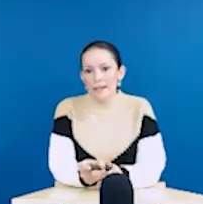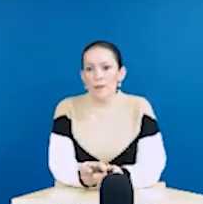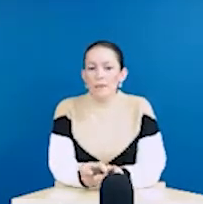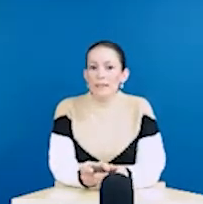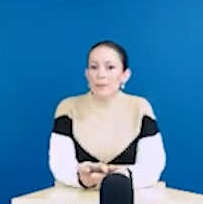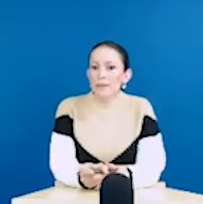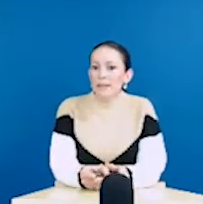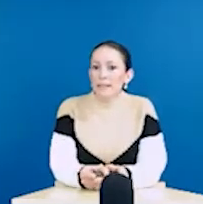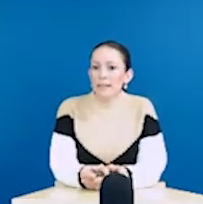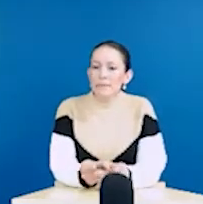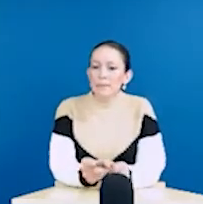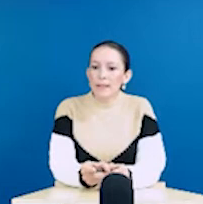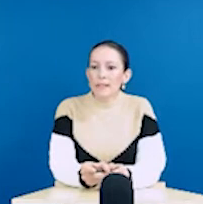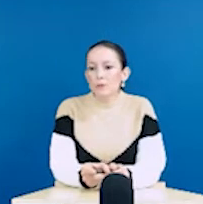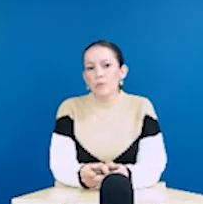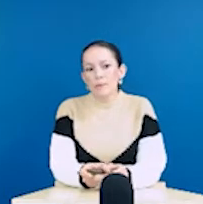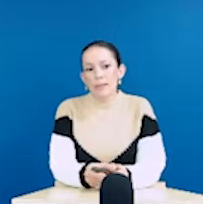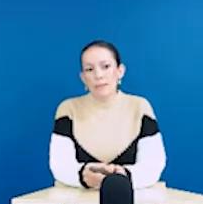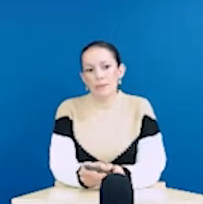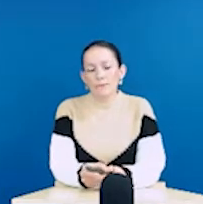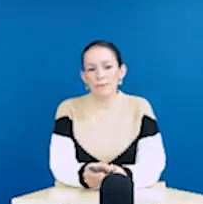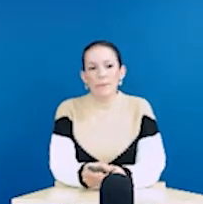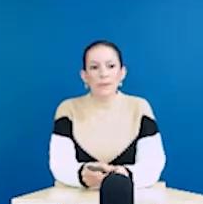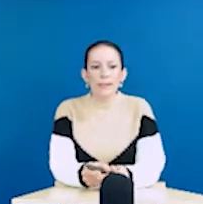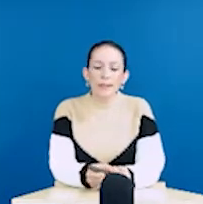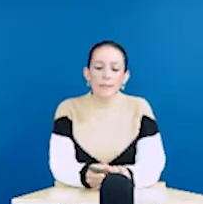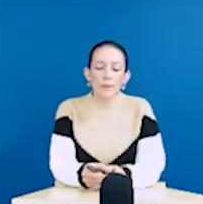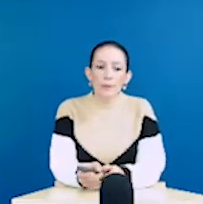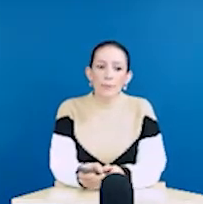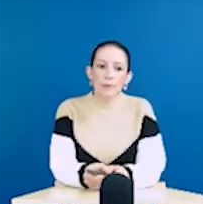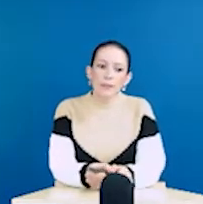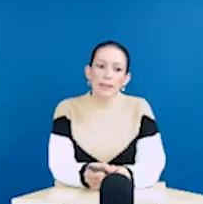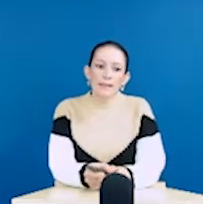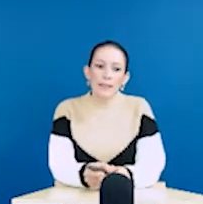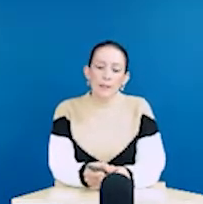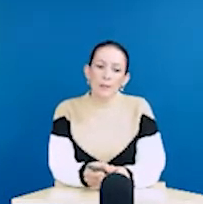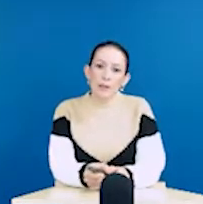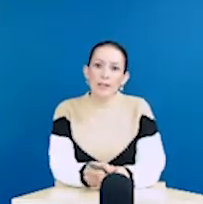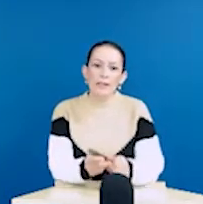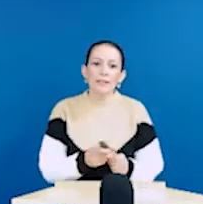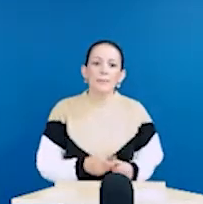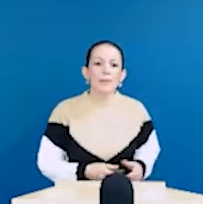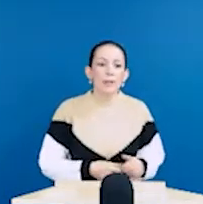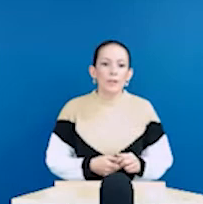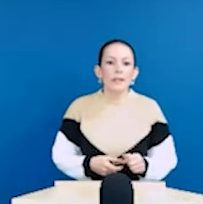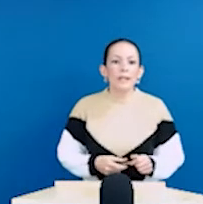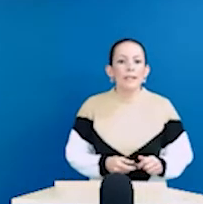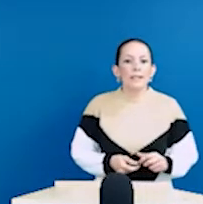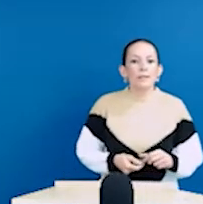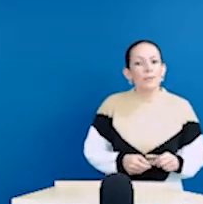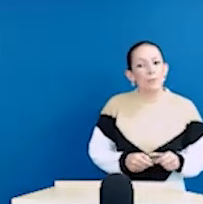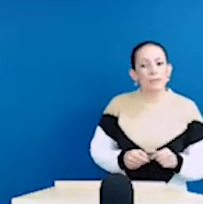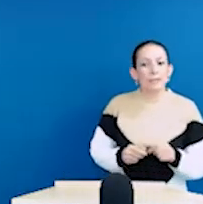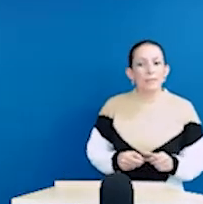ahí, o simplemente impide su multiplicación. Y por último, la terapia biológica. La terapia